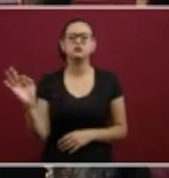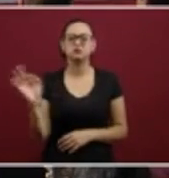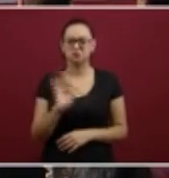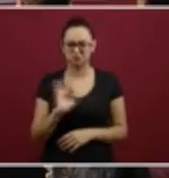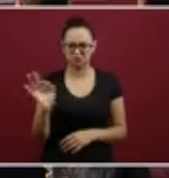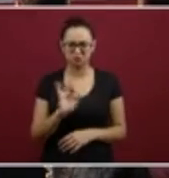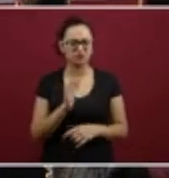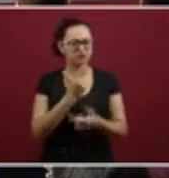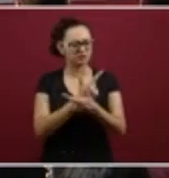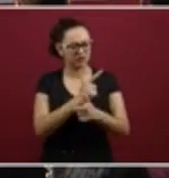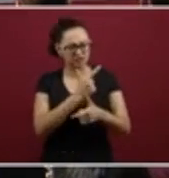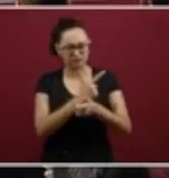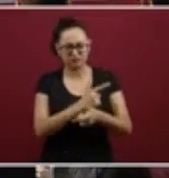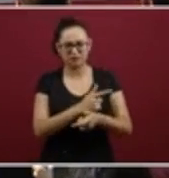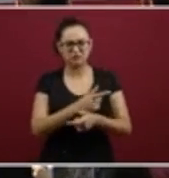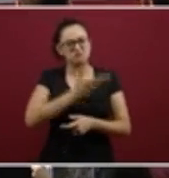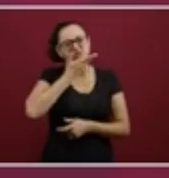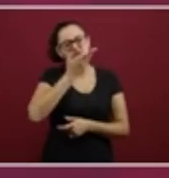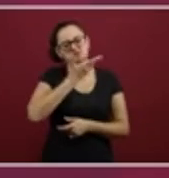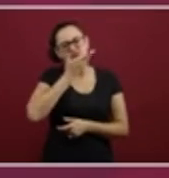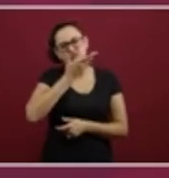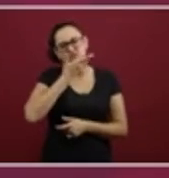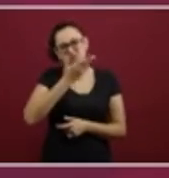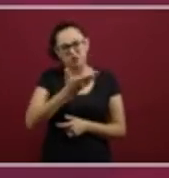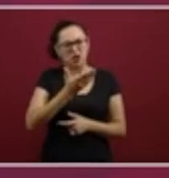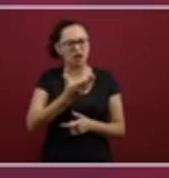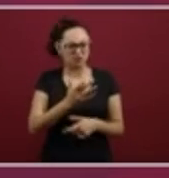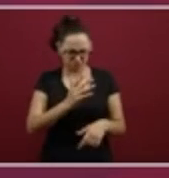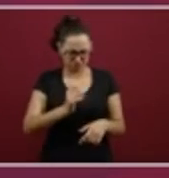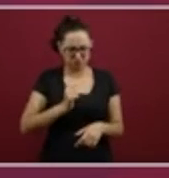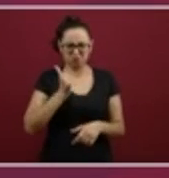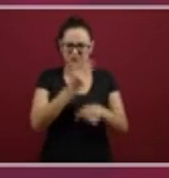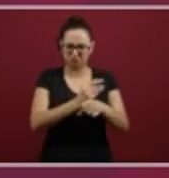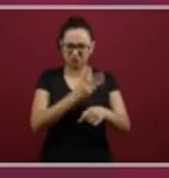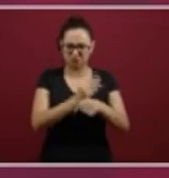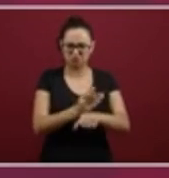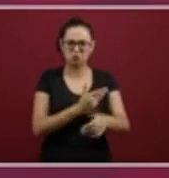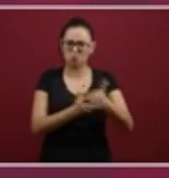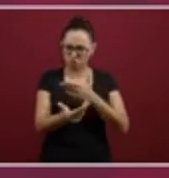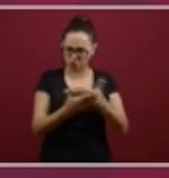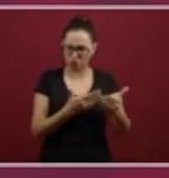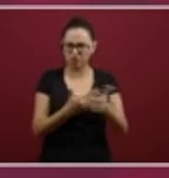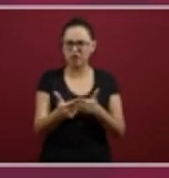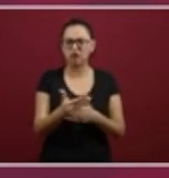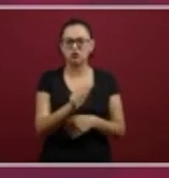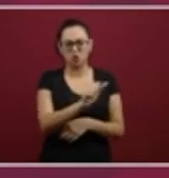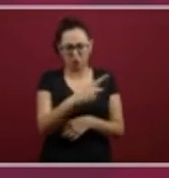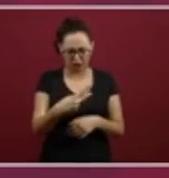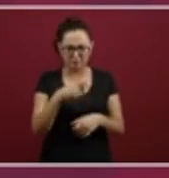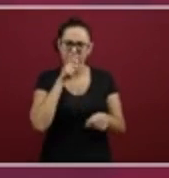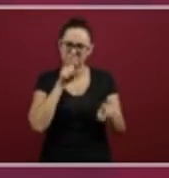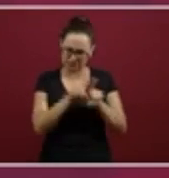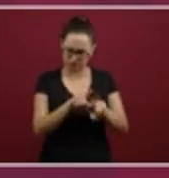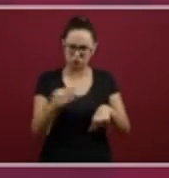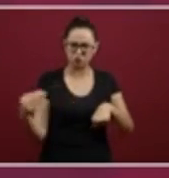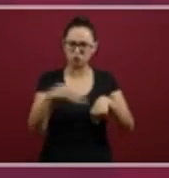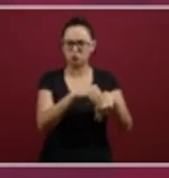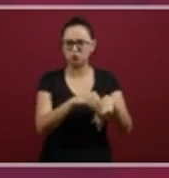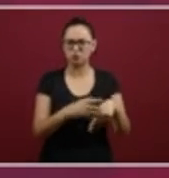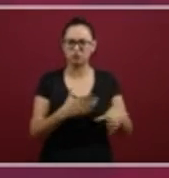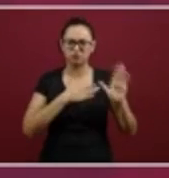modernizarse sistemas de taxis, hacer el compromiso de